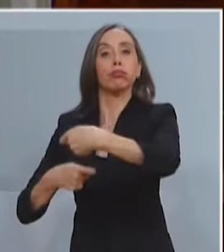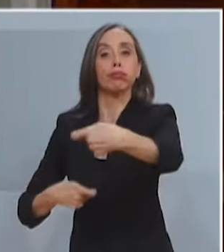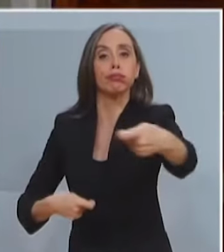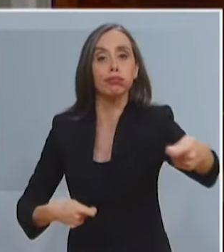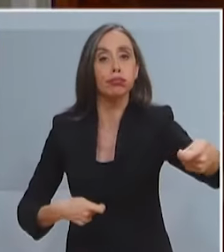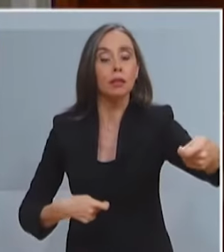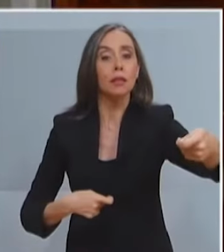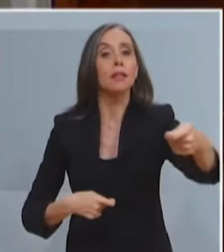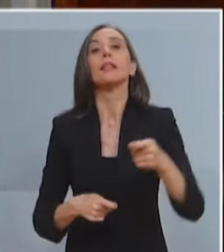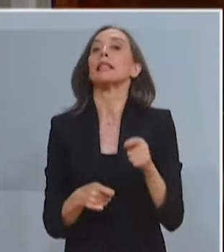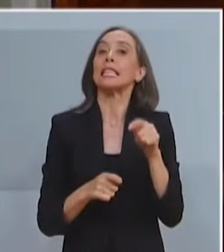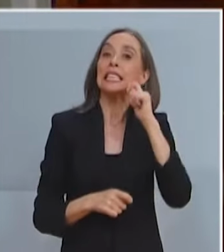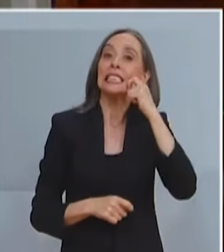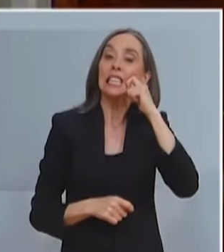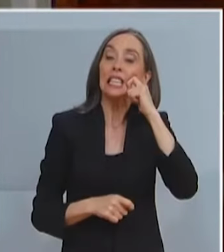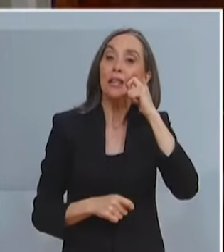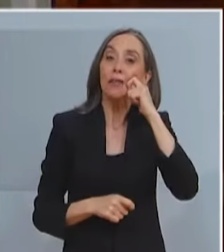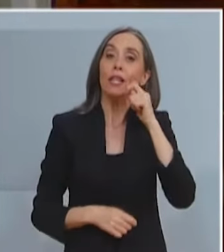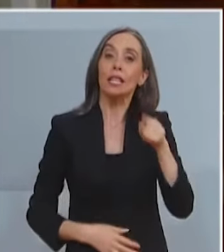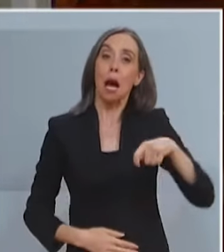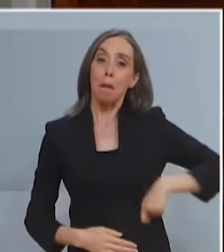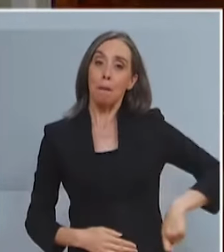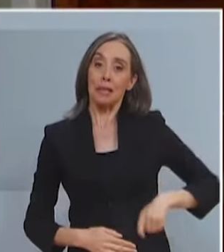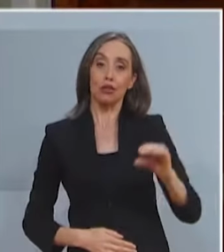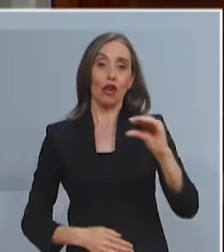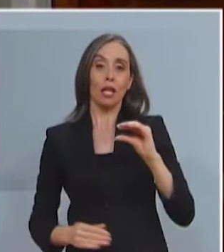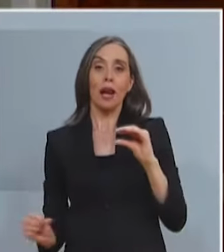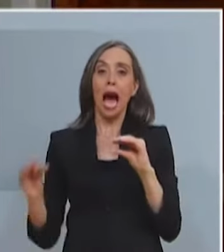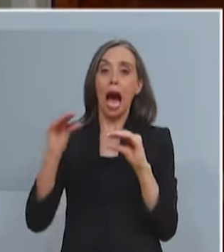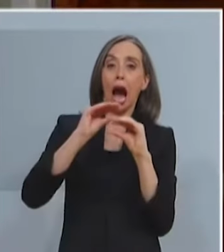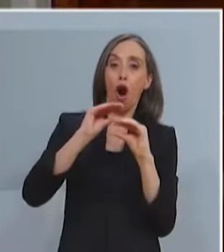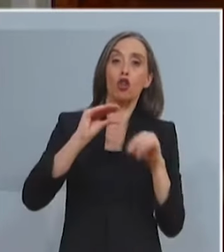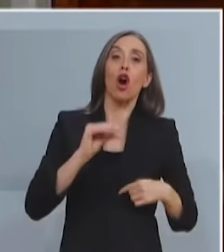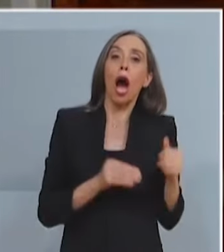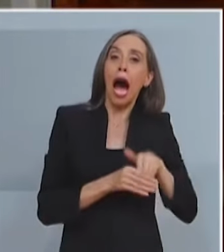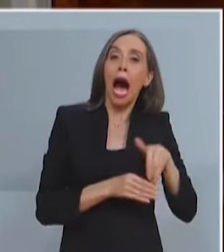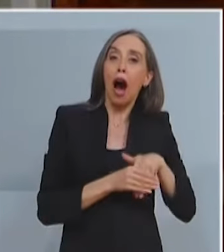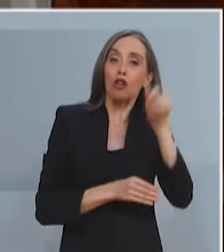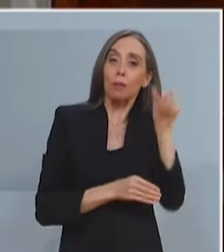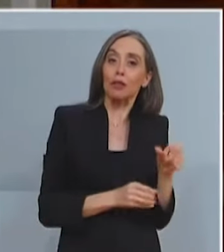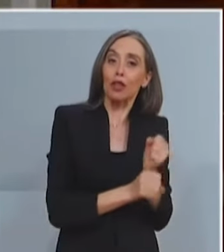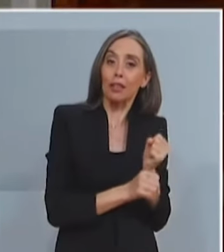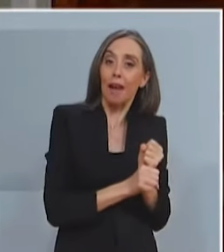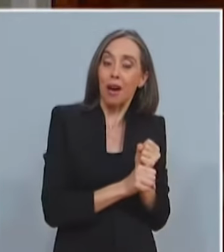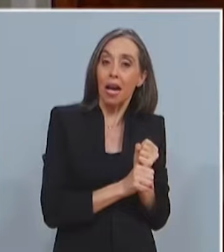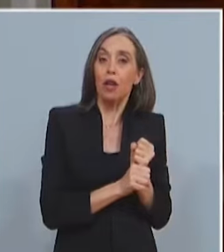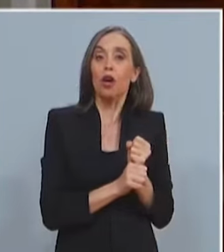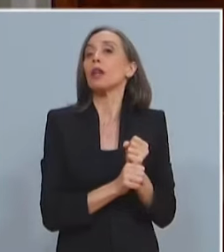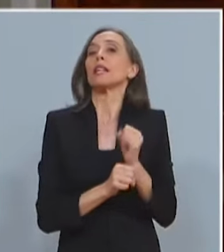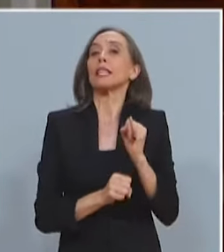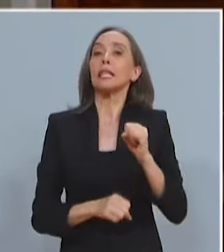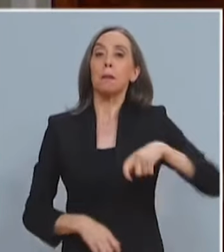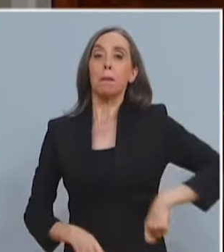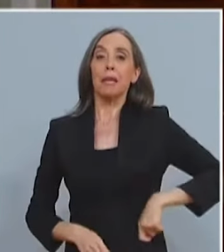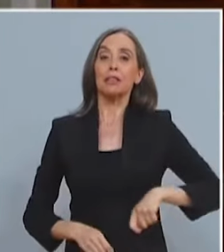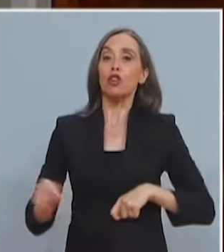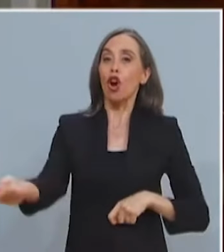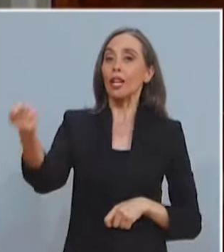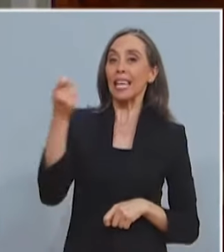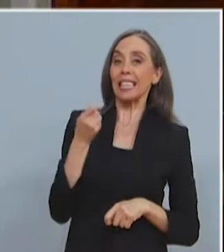iba a significar aportes adicionales al ahorro previsional de los trabajadores y a las pensiones que reciben